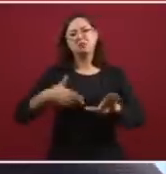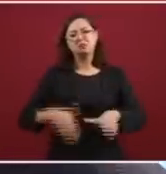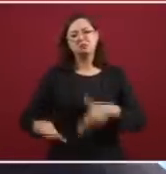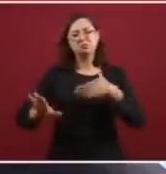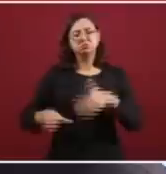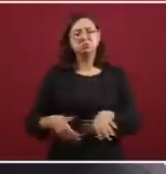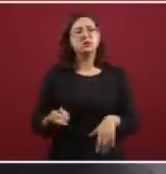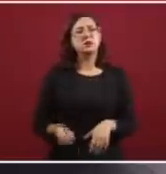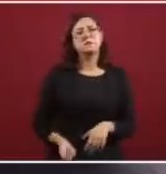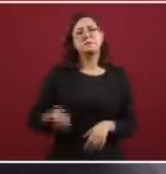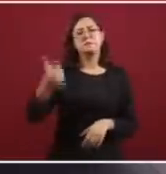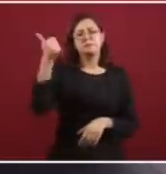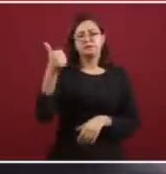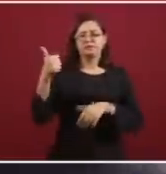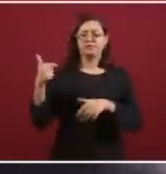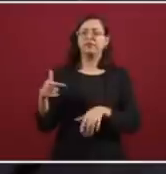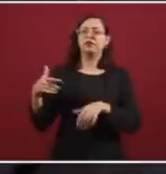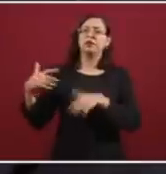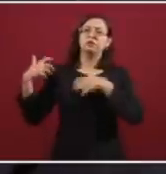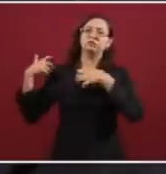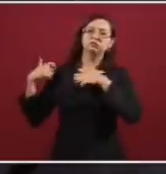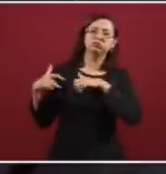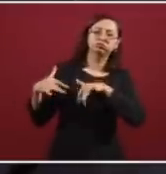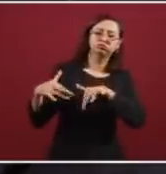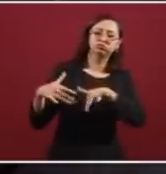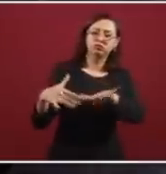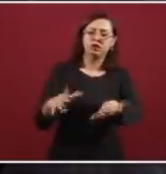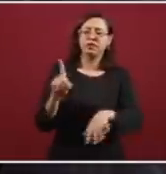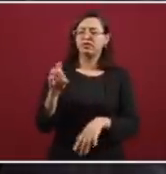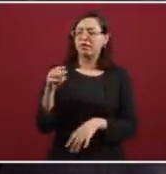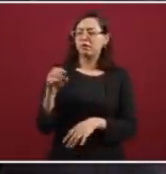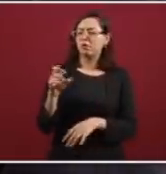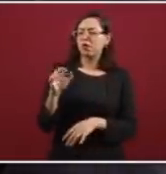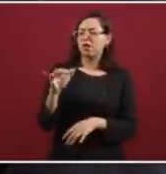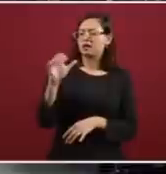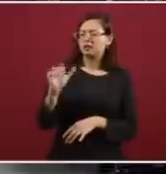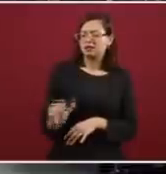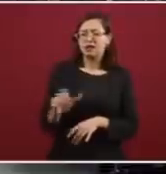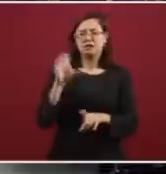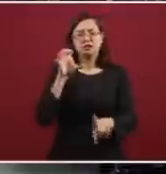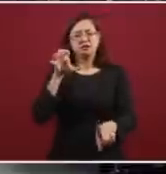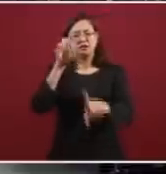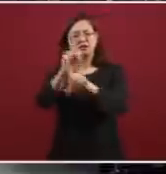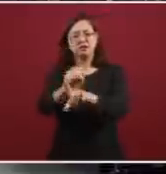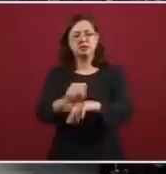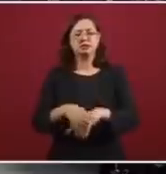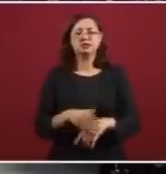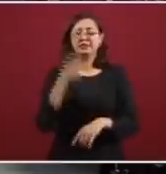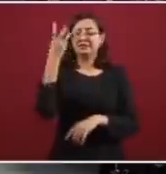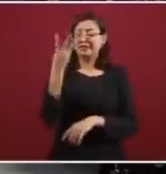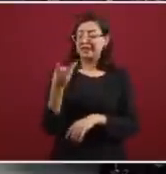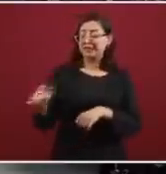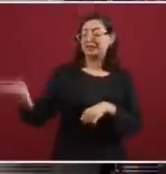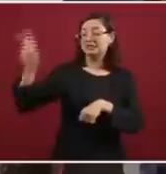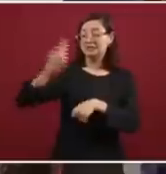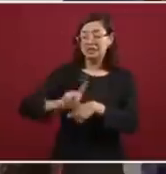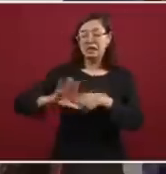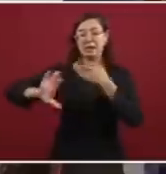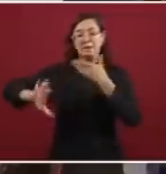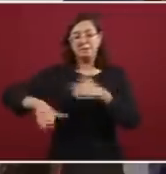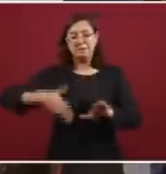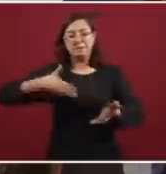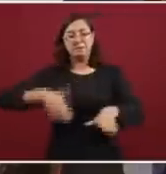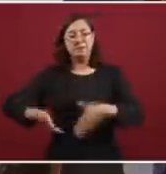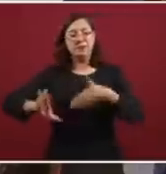La primera vez en el Éxodo por la Democracia. Imagínense, los primeros tres días caminando